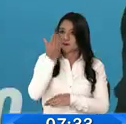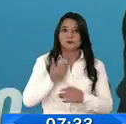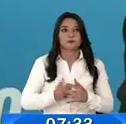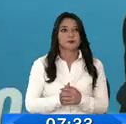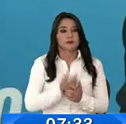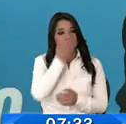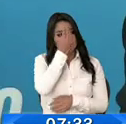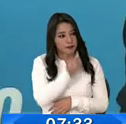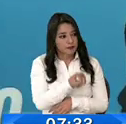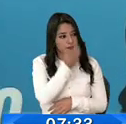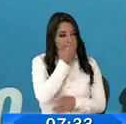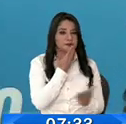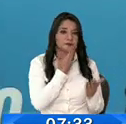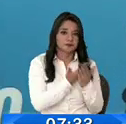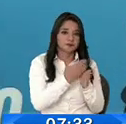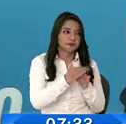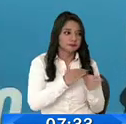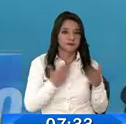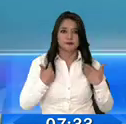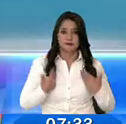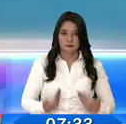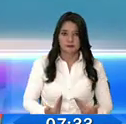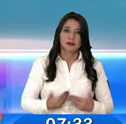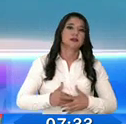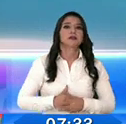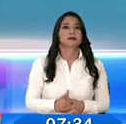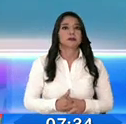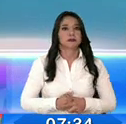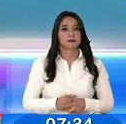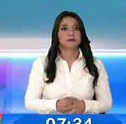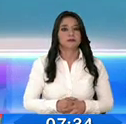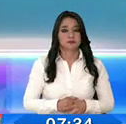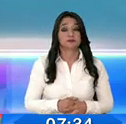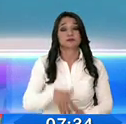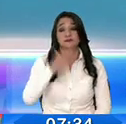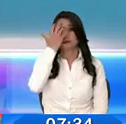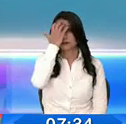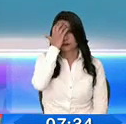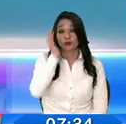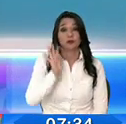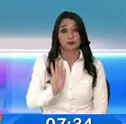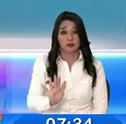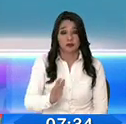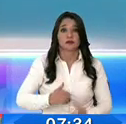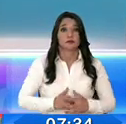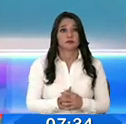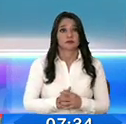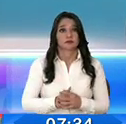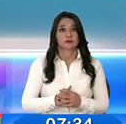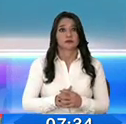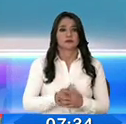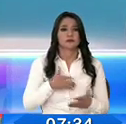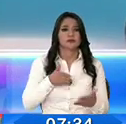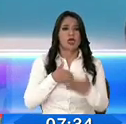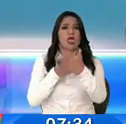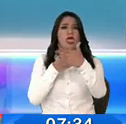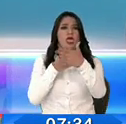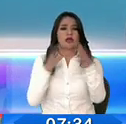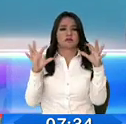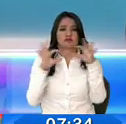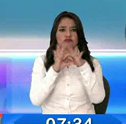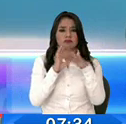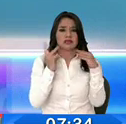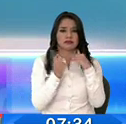buen día miguel muchísimas gracias por la invitación bueno realmente es muy preocupante porque no es que estamos en contra de una alianza el